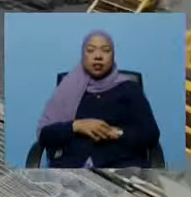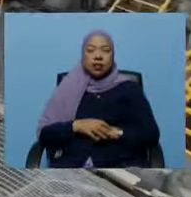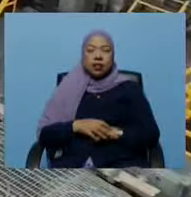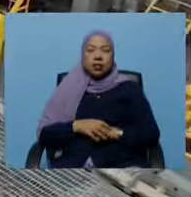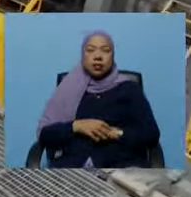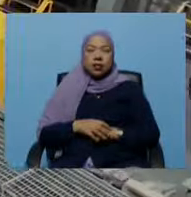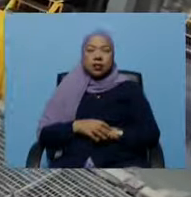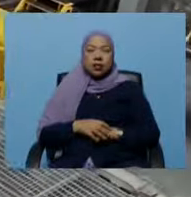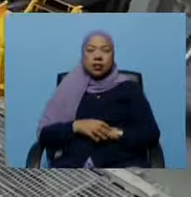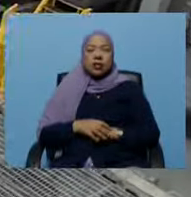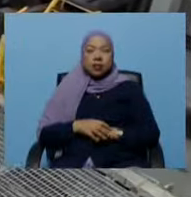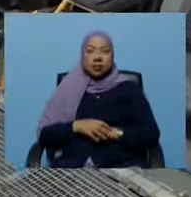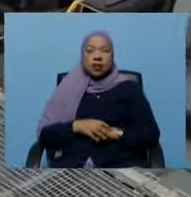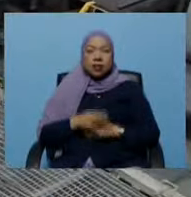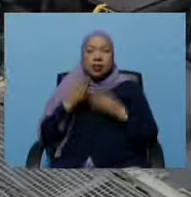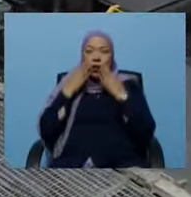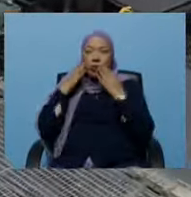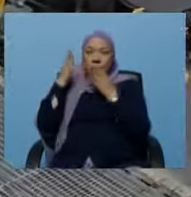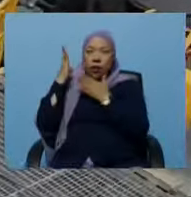Estamos recorriendo el país.